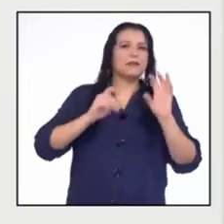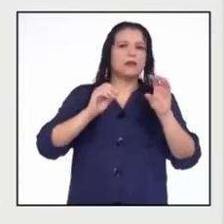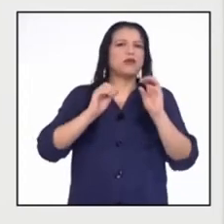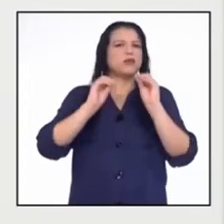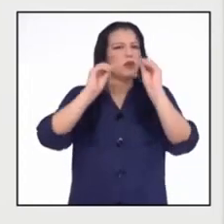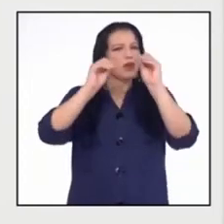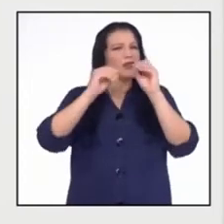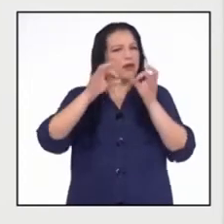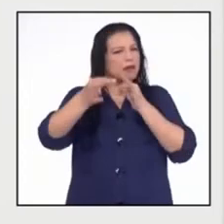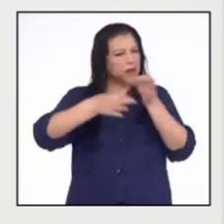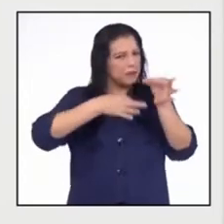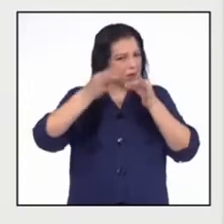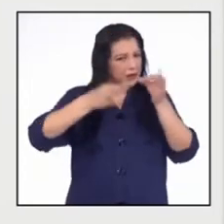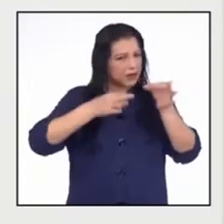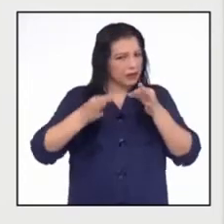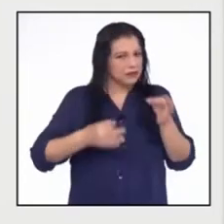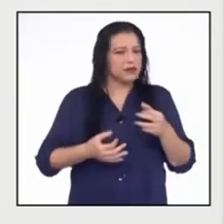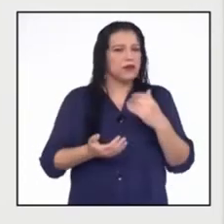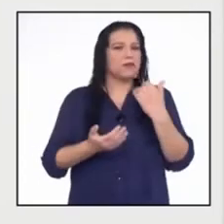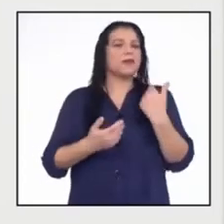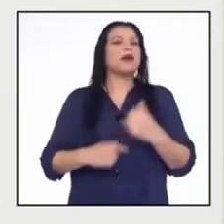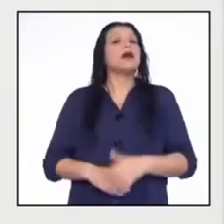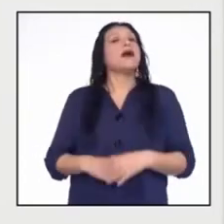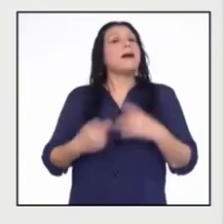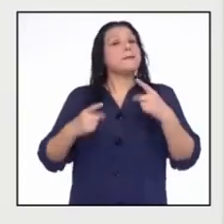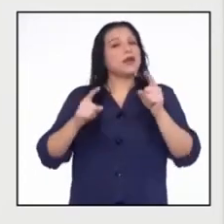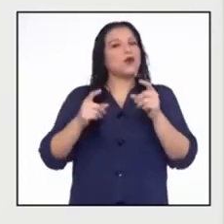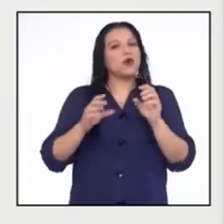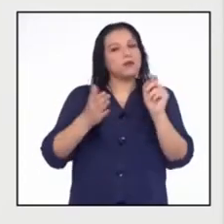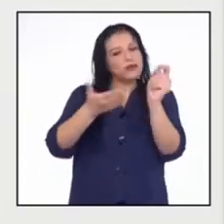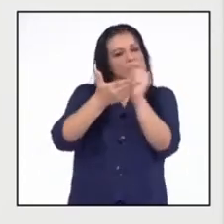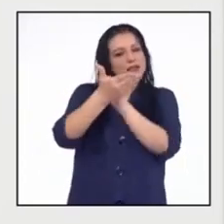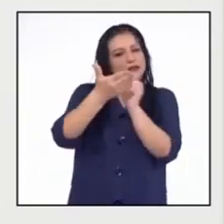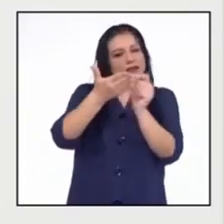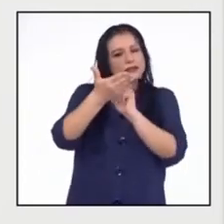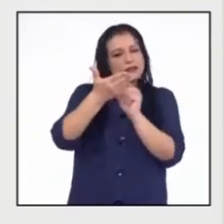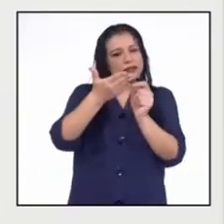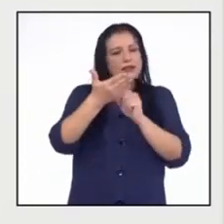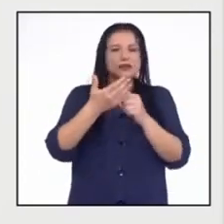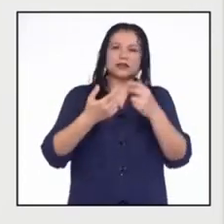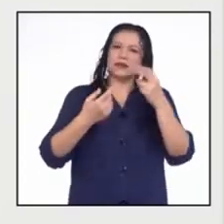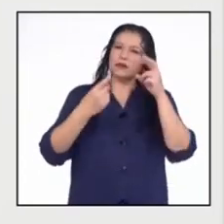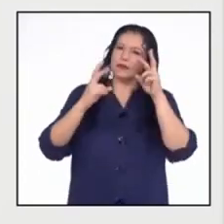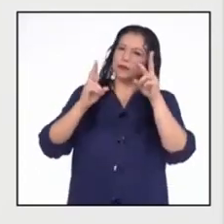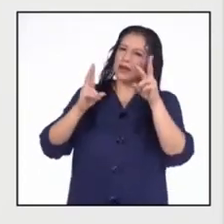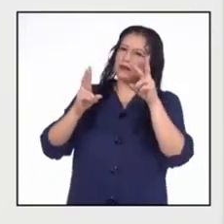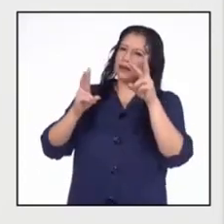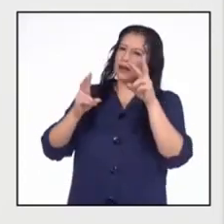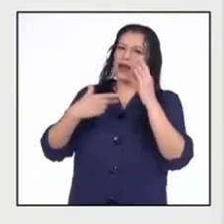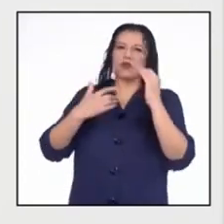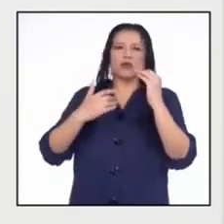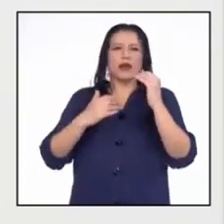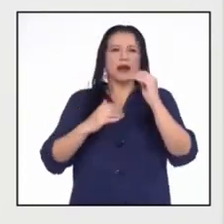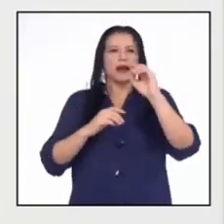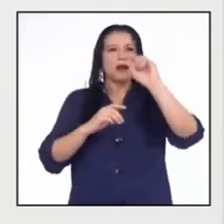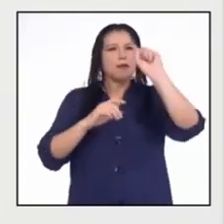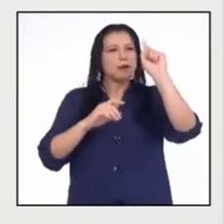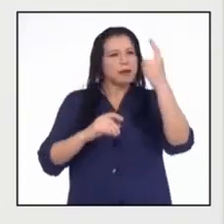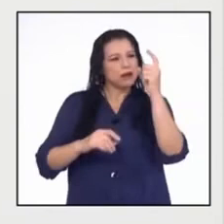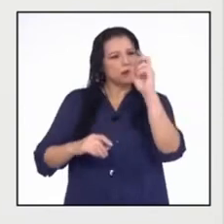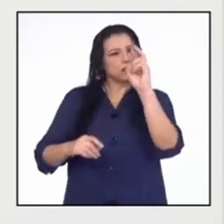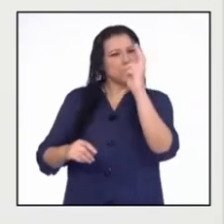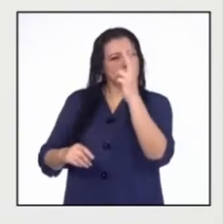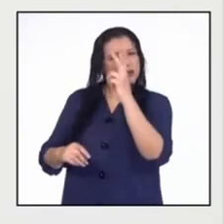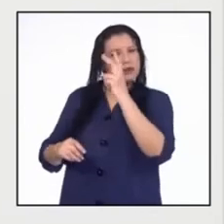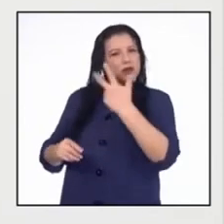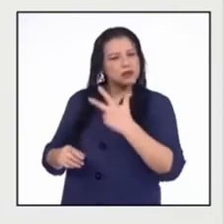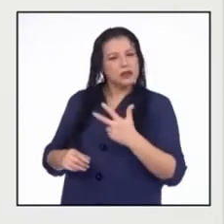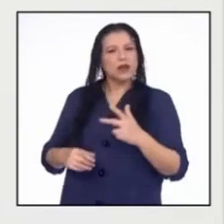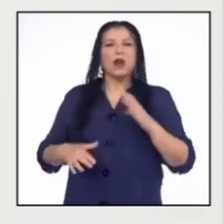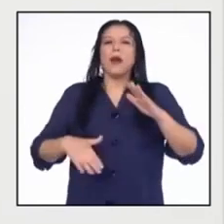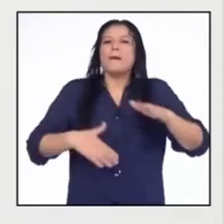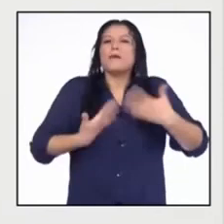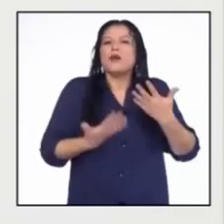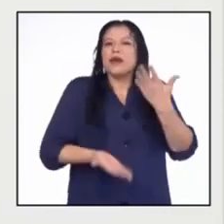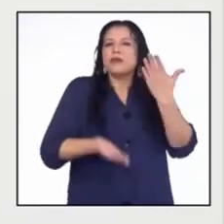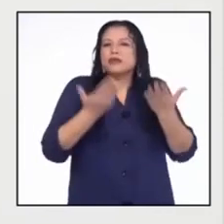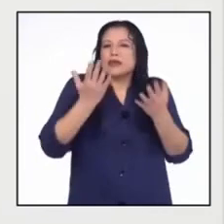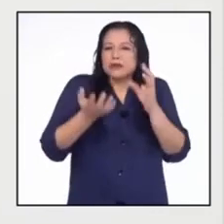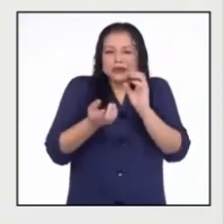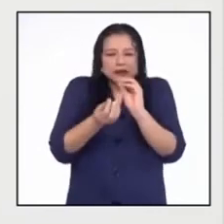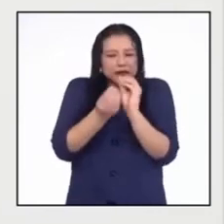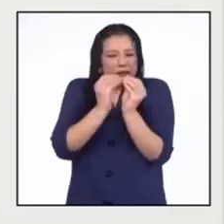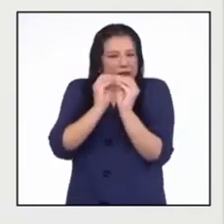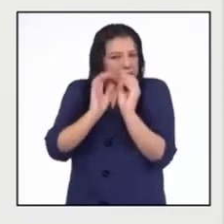de argumentos. Pero como está escrito, ¿nos parece realmente que hay una secuencia? ¿Podríamos hacer algo